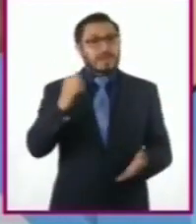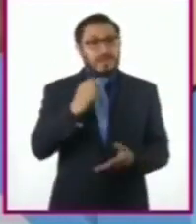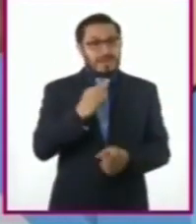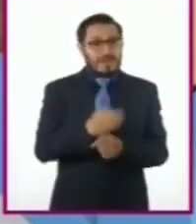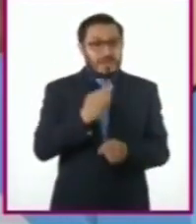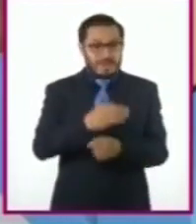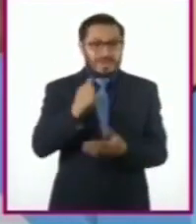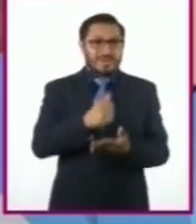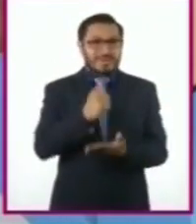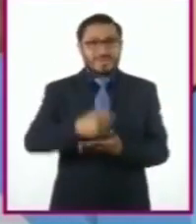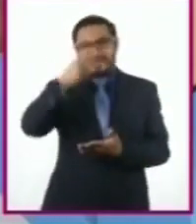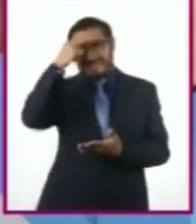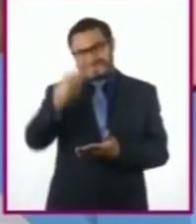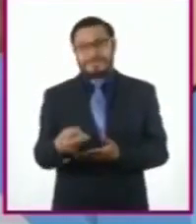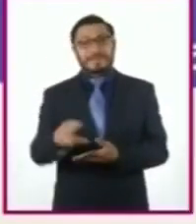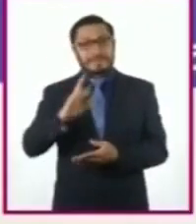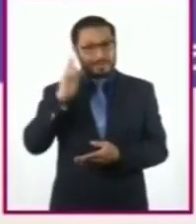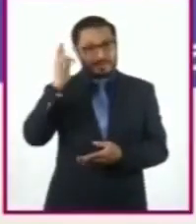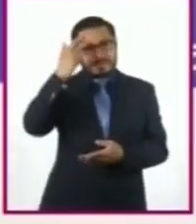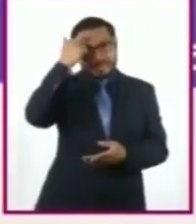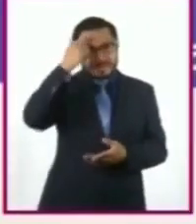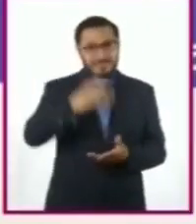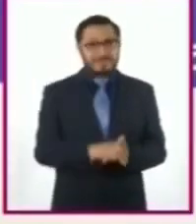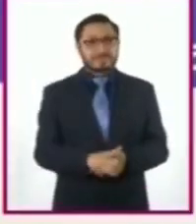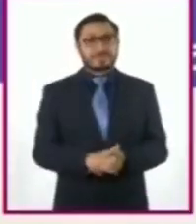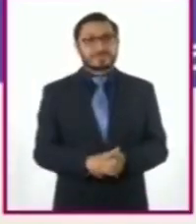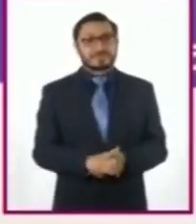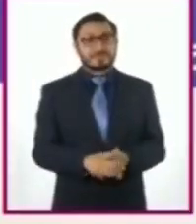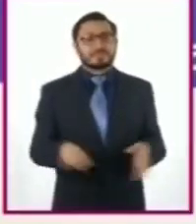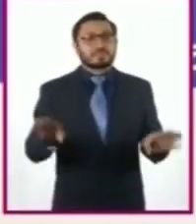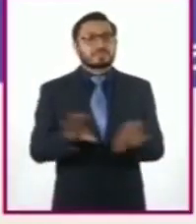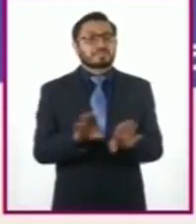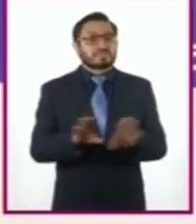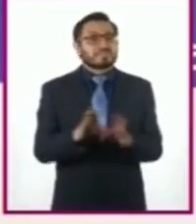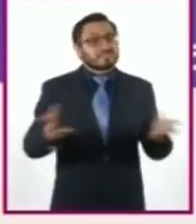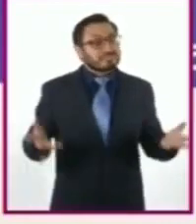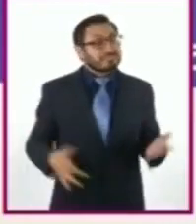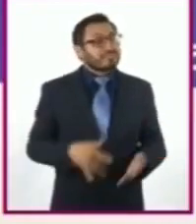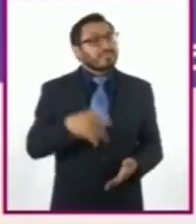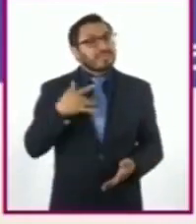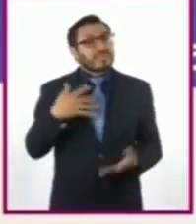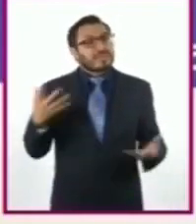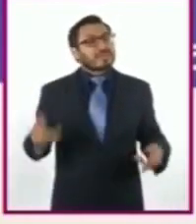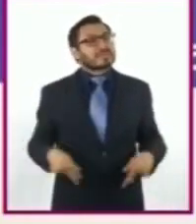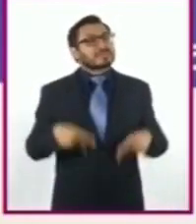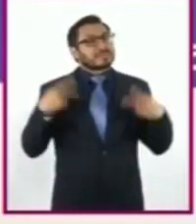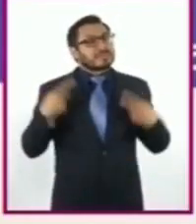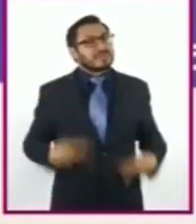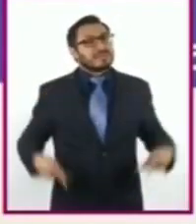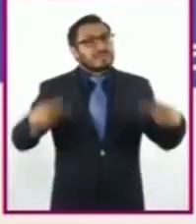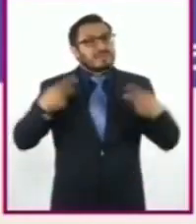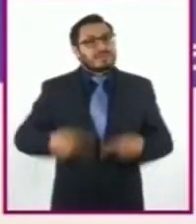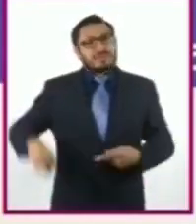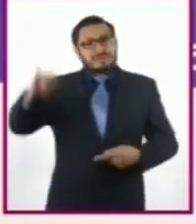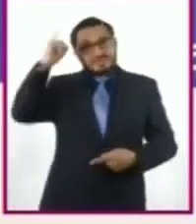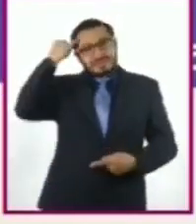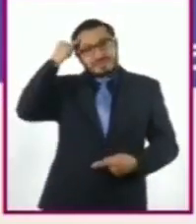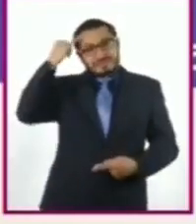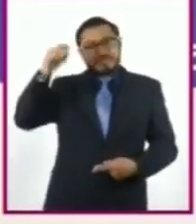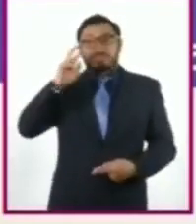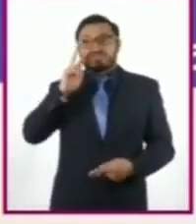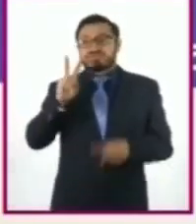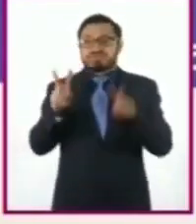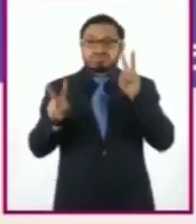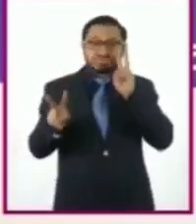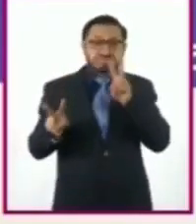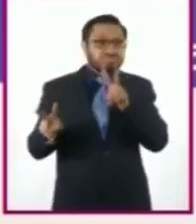México. Reflexionemos. ¿Cómo creen que se sentía la población indígena de ver sus templos